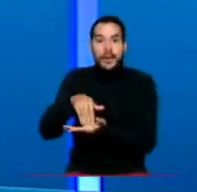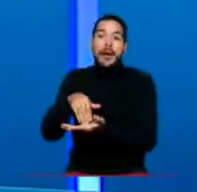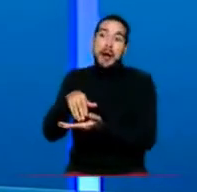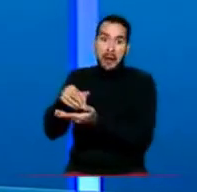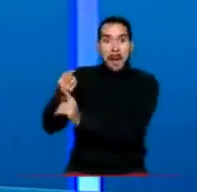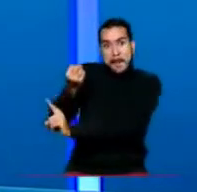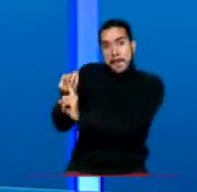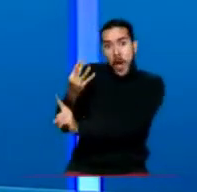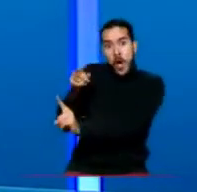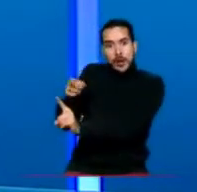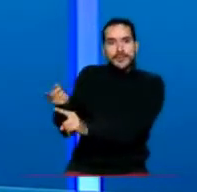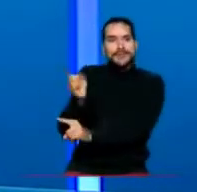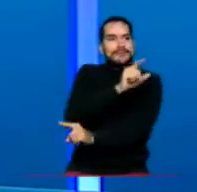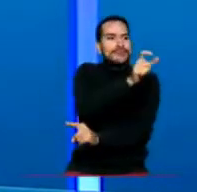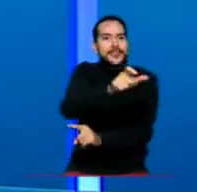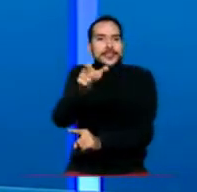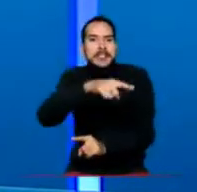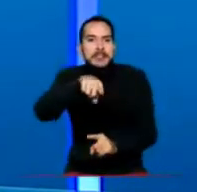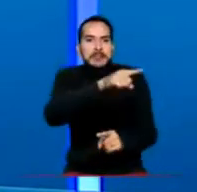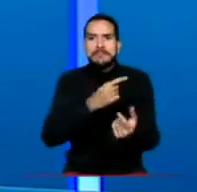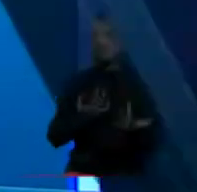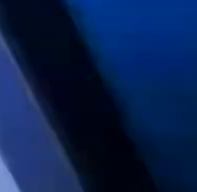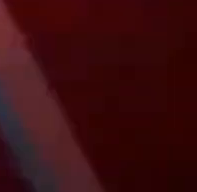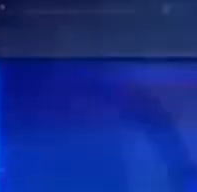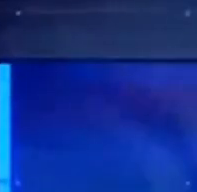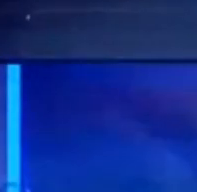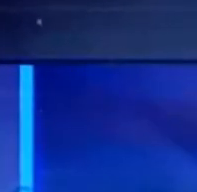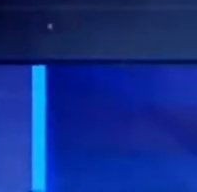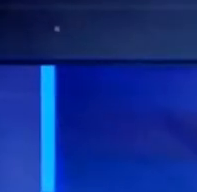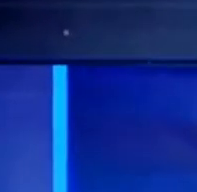pacientes. Carmen Alicia, ¿qué es lo que está pasando allí? Buenos días.